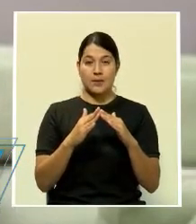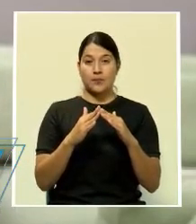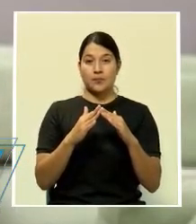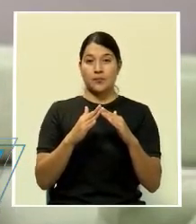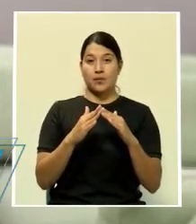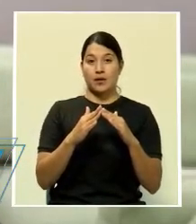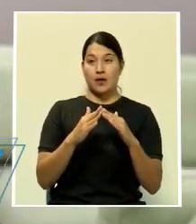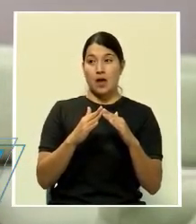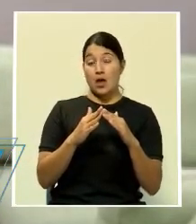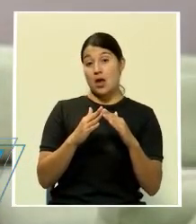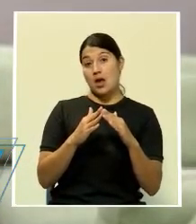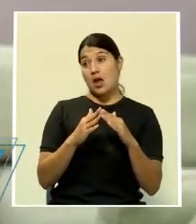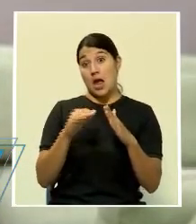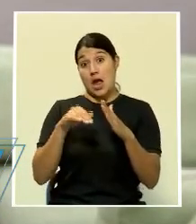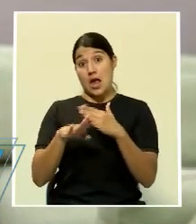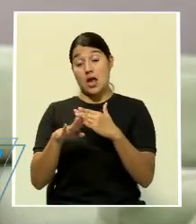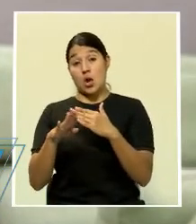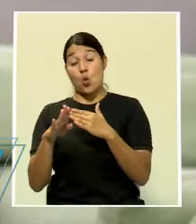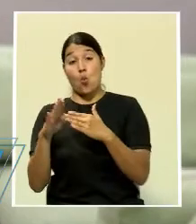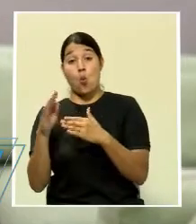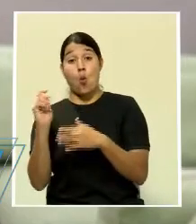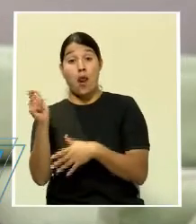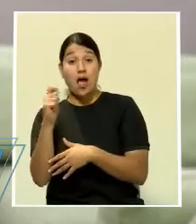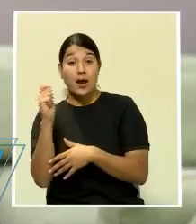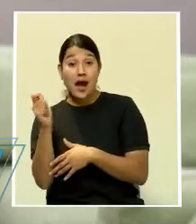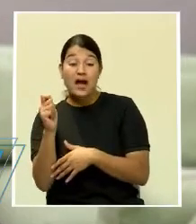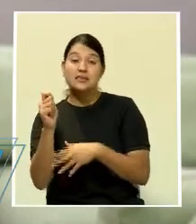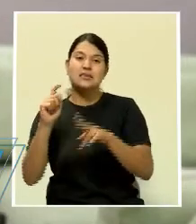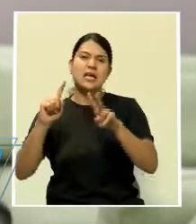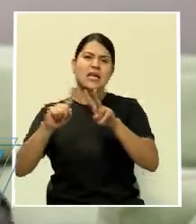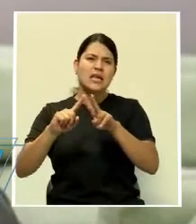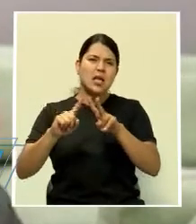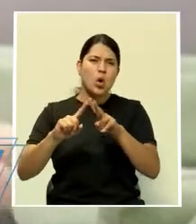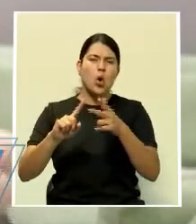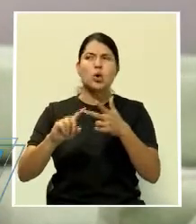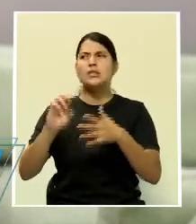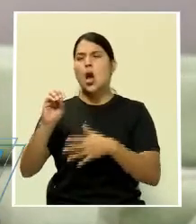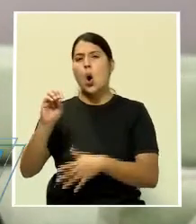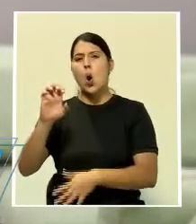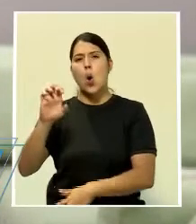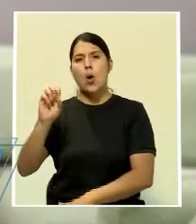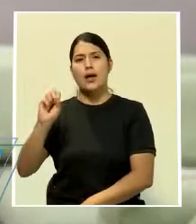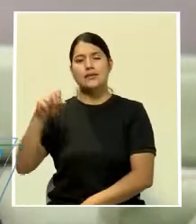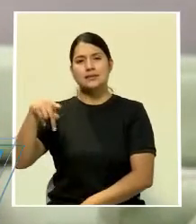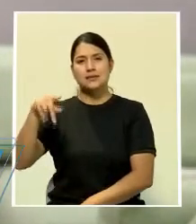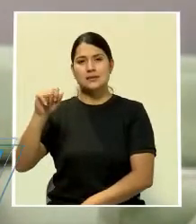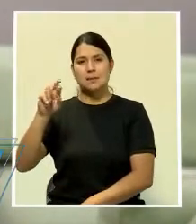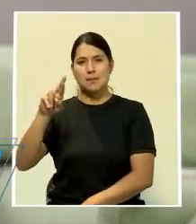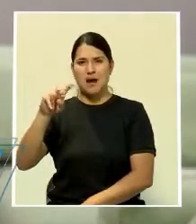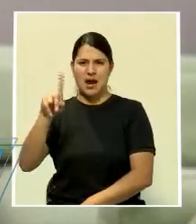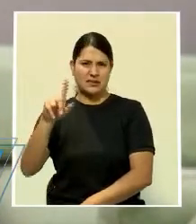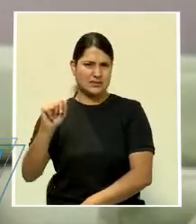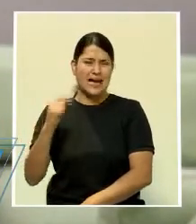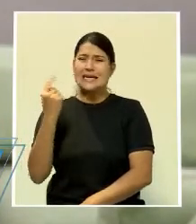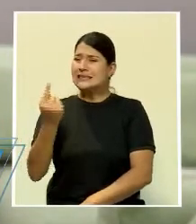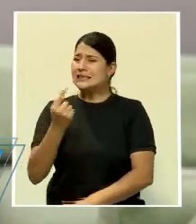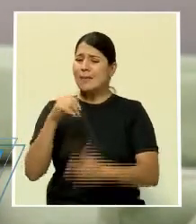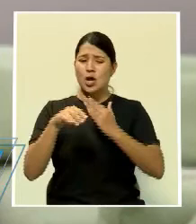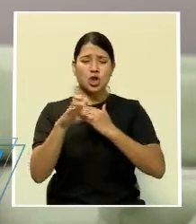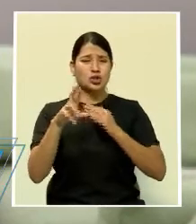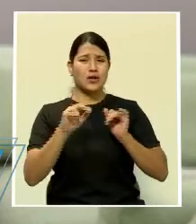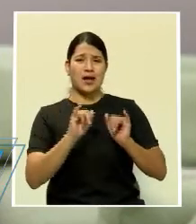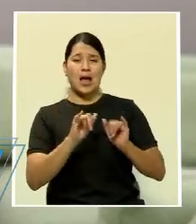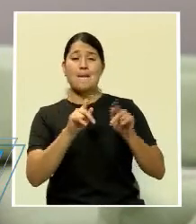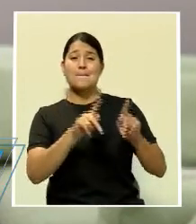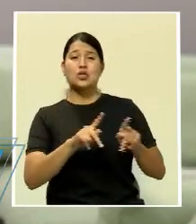contexto del actual Guanacaste, como es Nicoya. Pienso en Esparza. La presencia afrodescendiente es permanente, pero